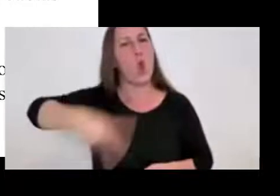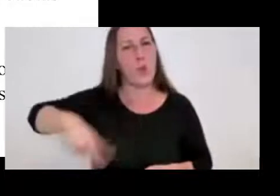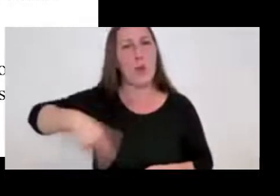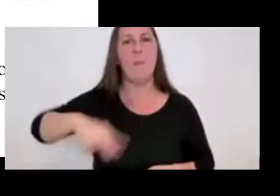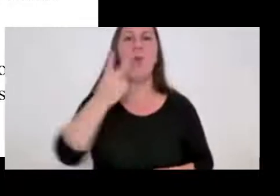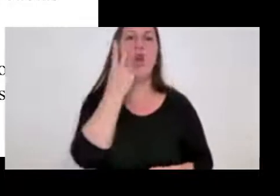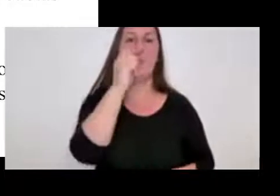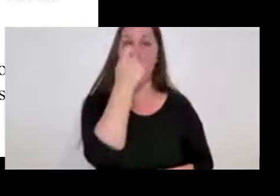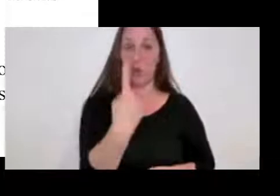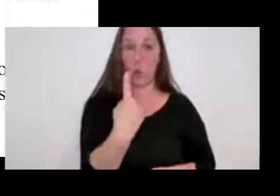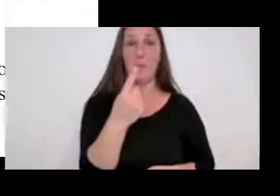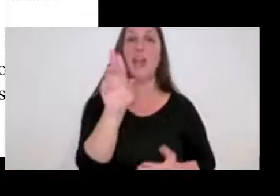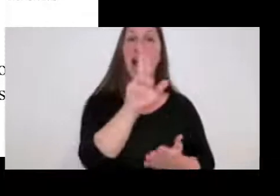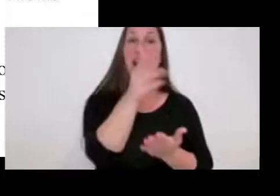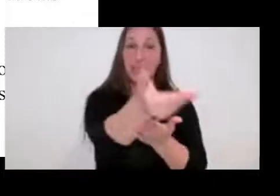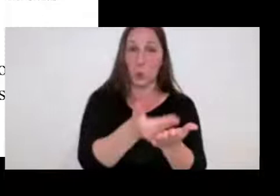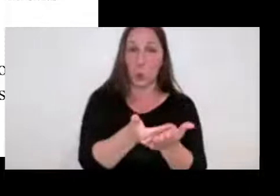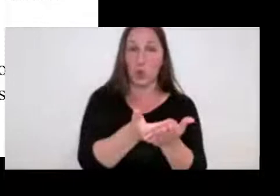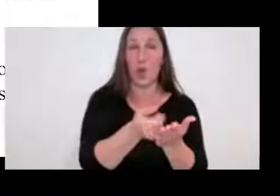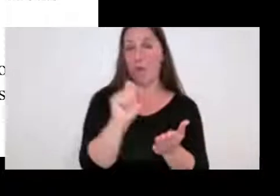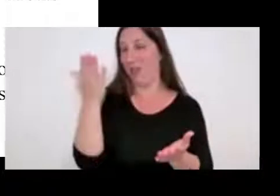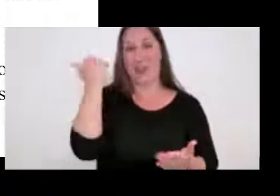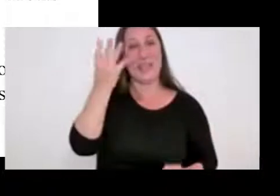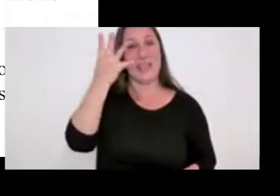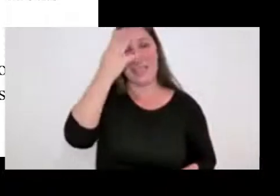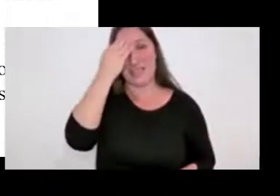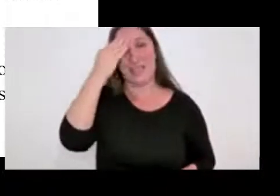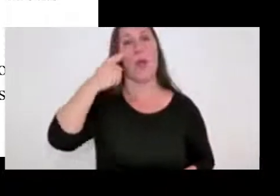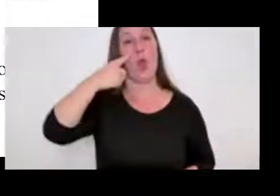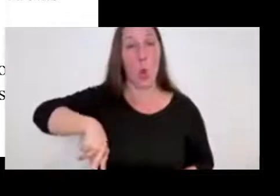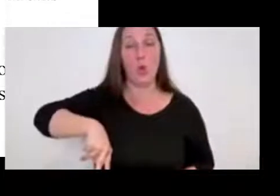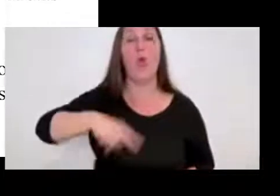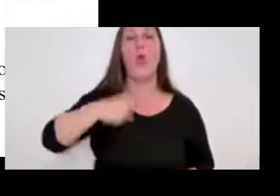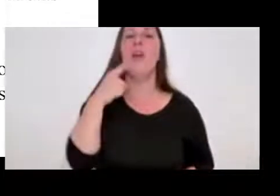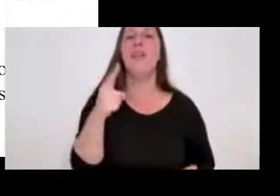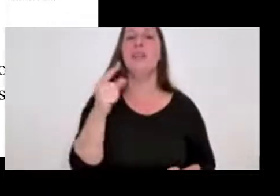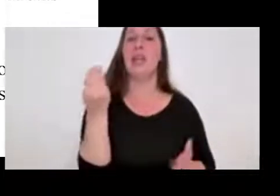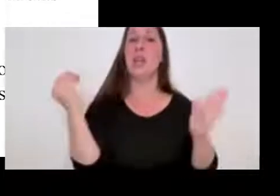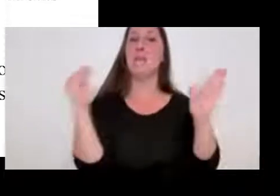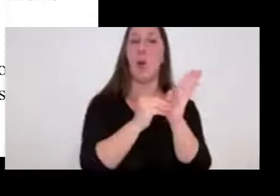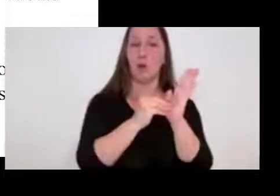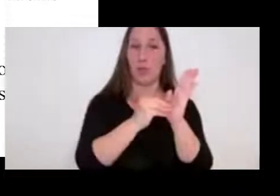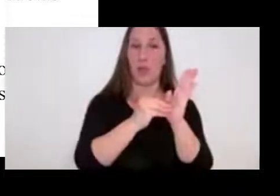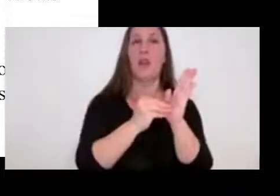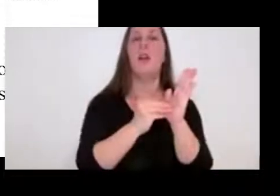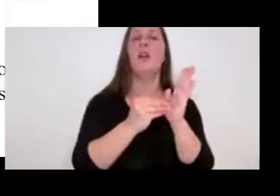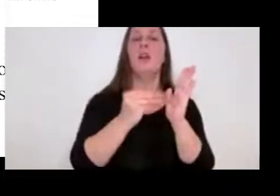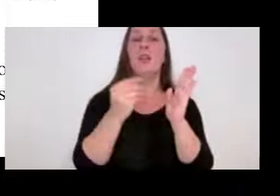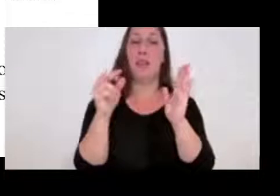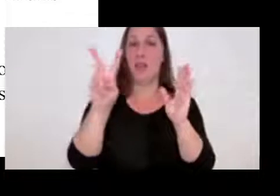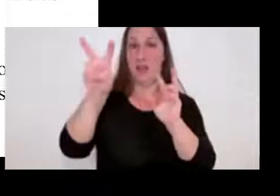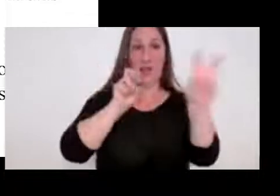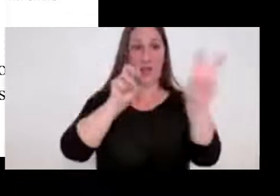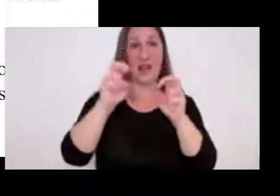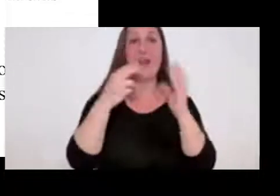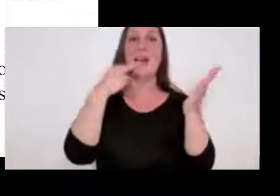Y esta resolución del 15 de junio aumenta el importe bruto de rentas exentas, gravadas